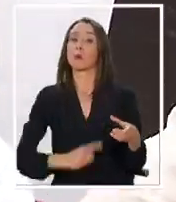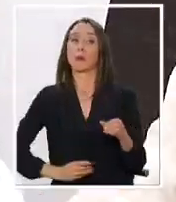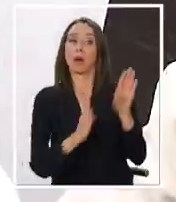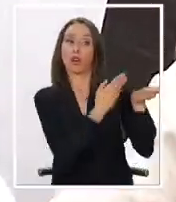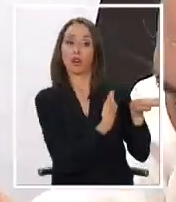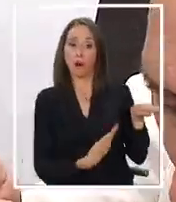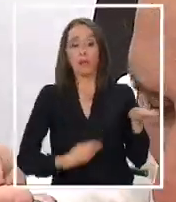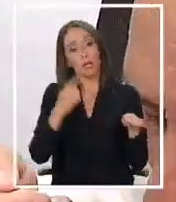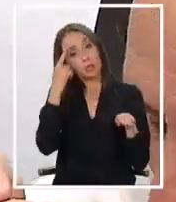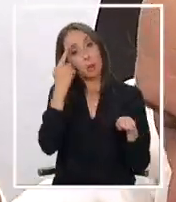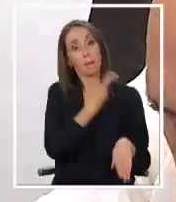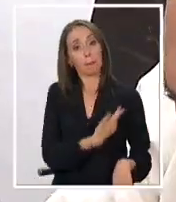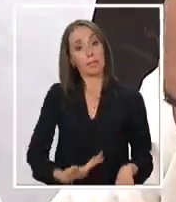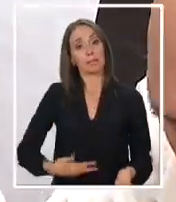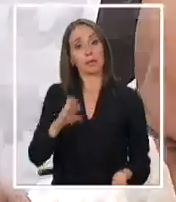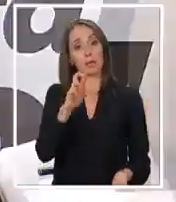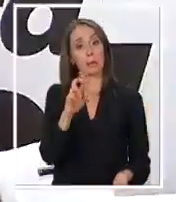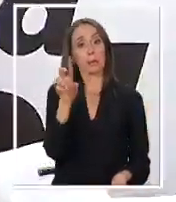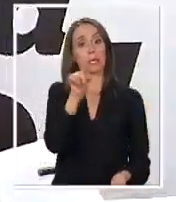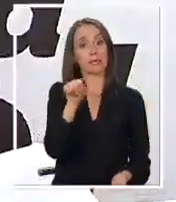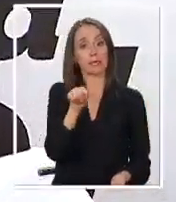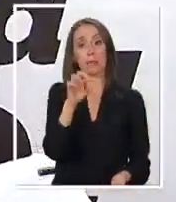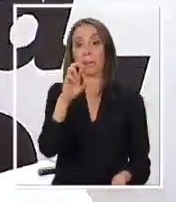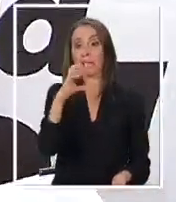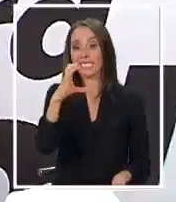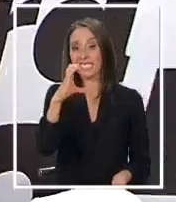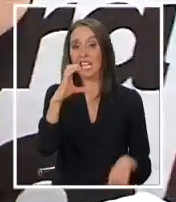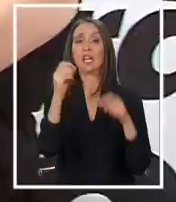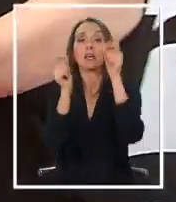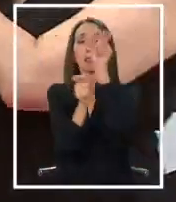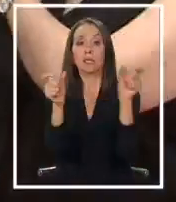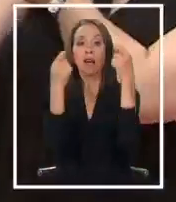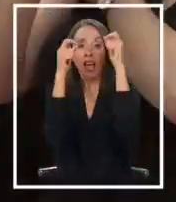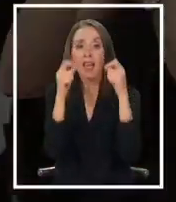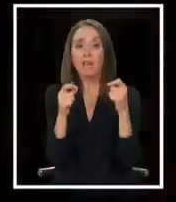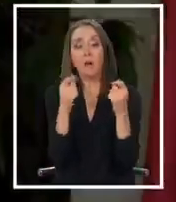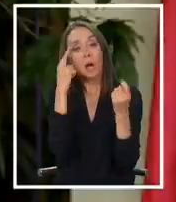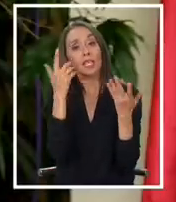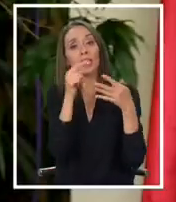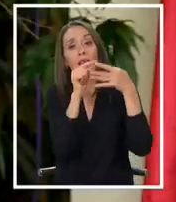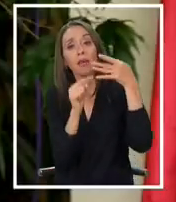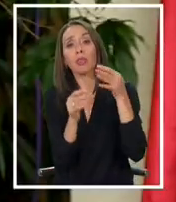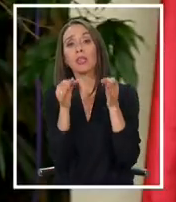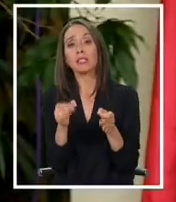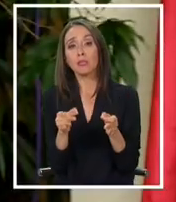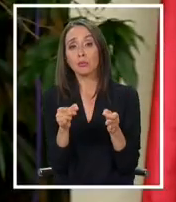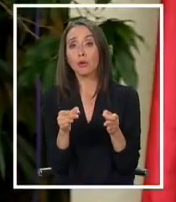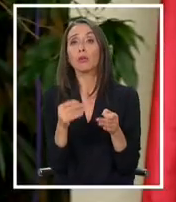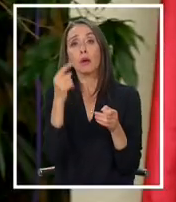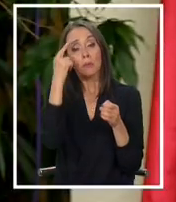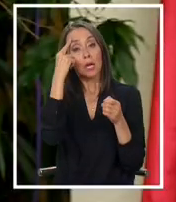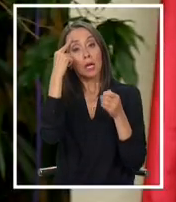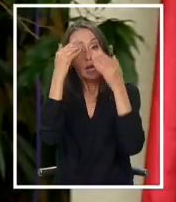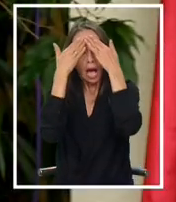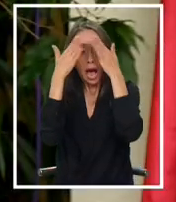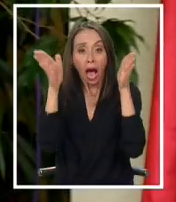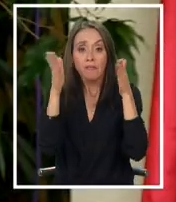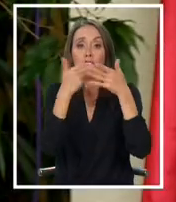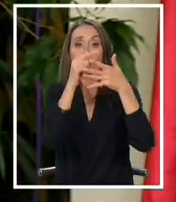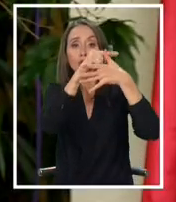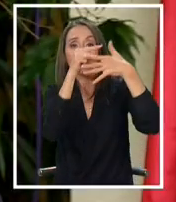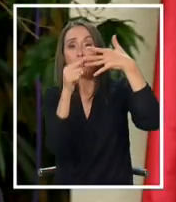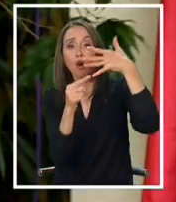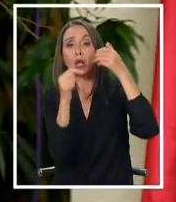estudiar. Tanto el presidente del PC como sus parlamentarios evaluarán las medidas. Yo creo que hay que estar abierto a todas las alternativas, hay que discutirla acá en la